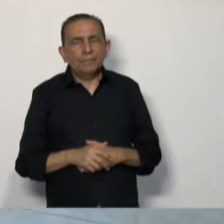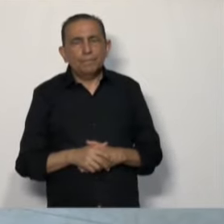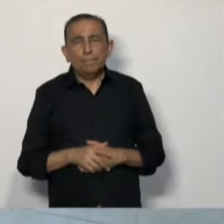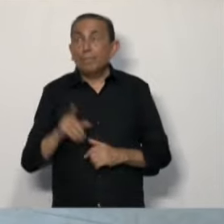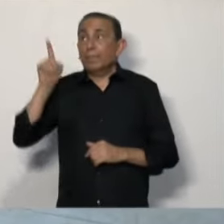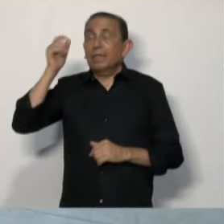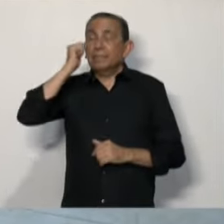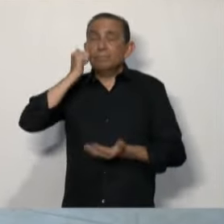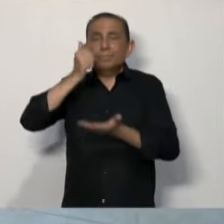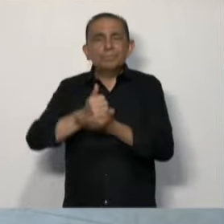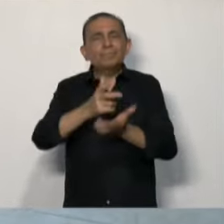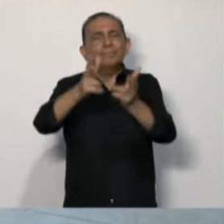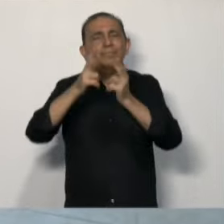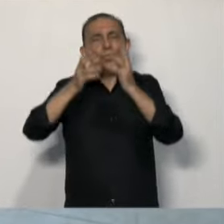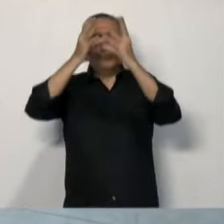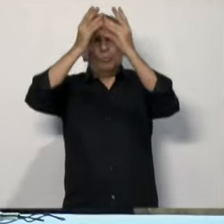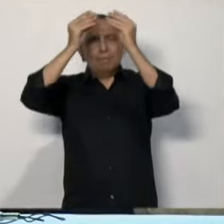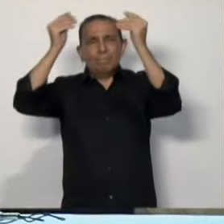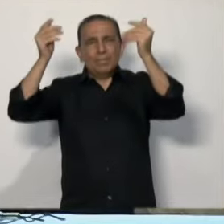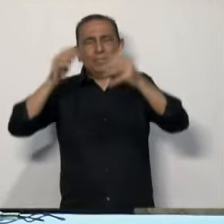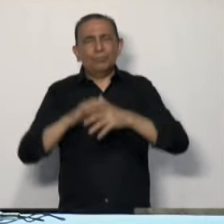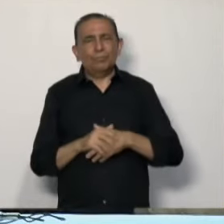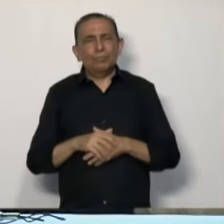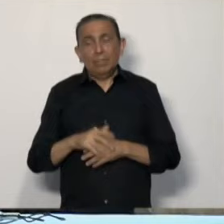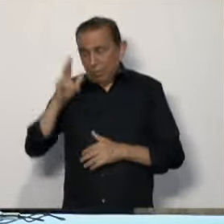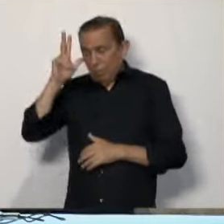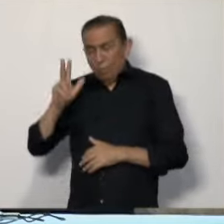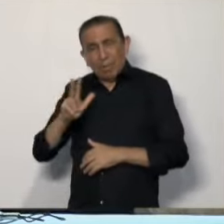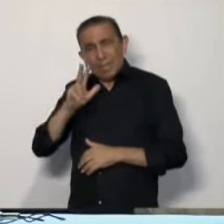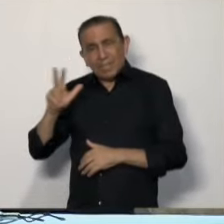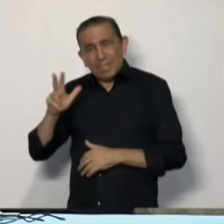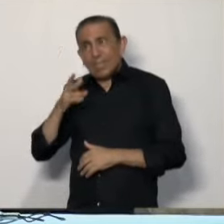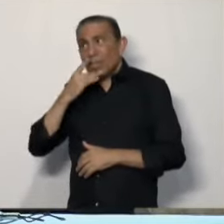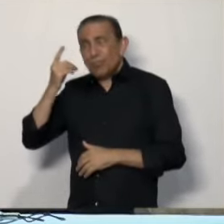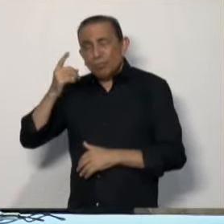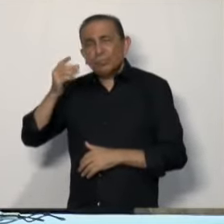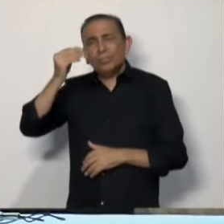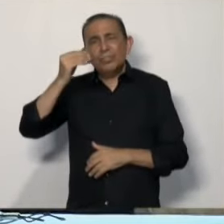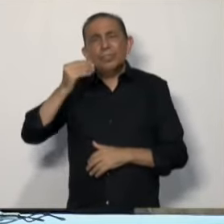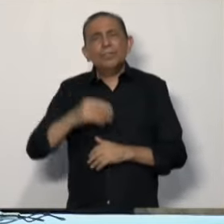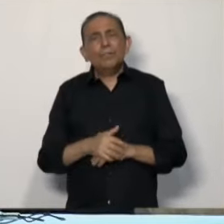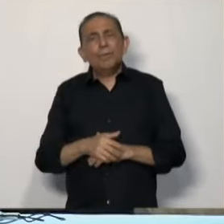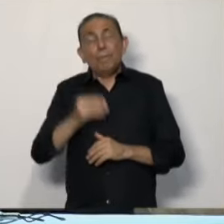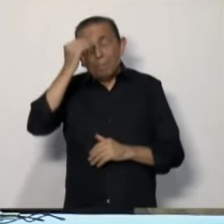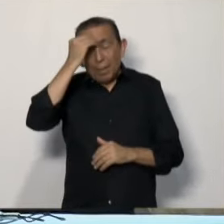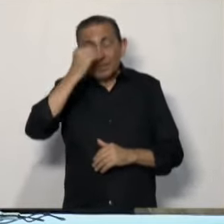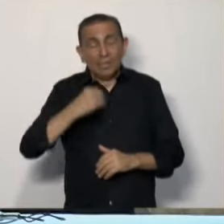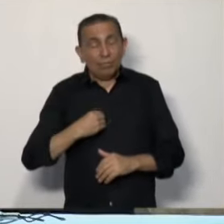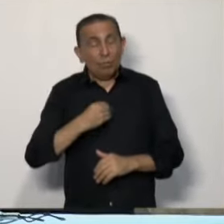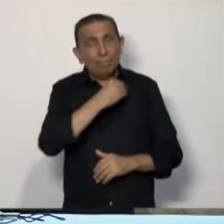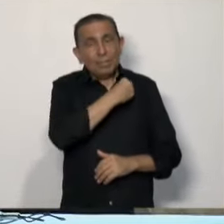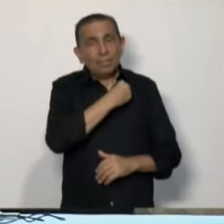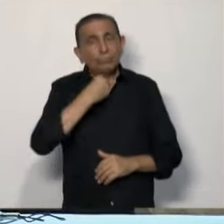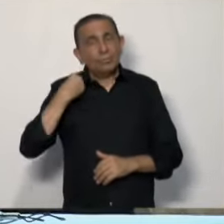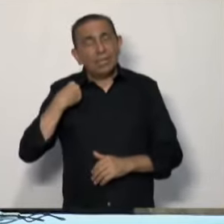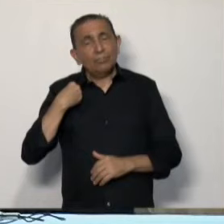El Señor esté con ustedes. Nos bendiga nuestro buen Dios, que es Padre, Hijo y